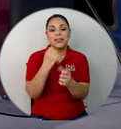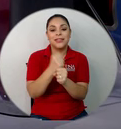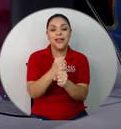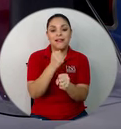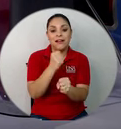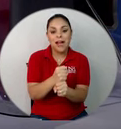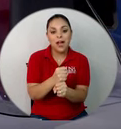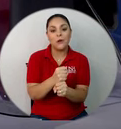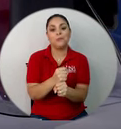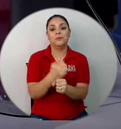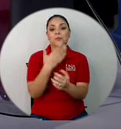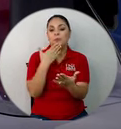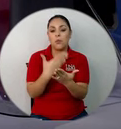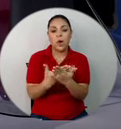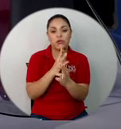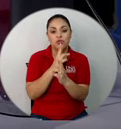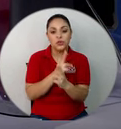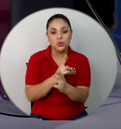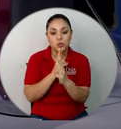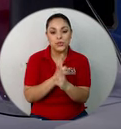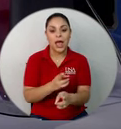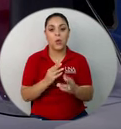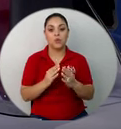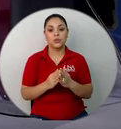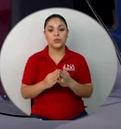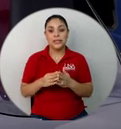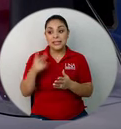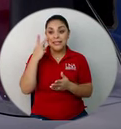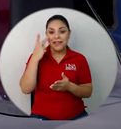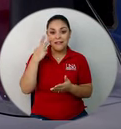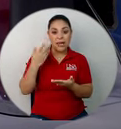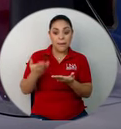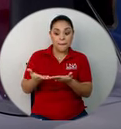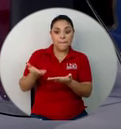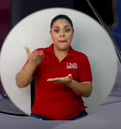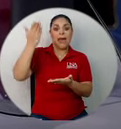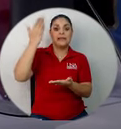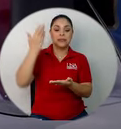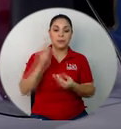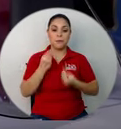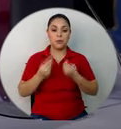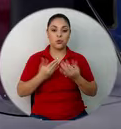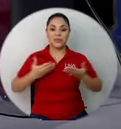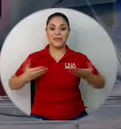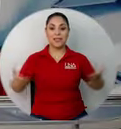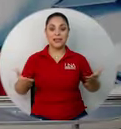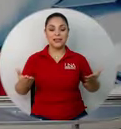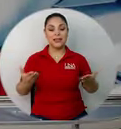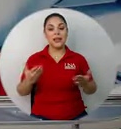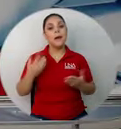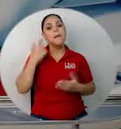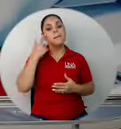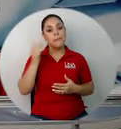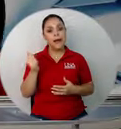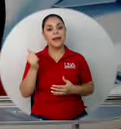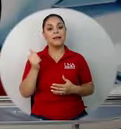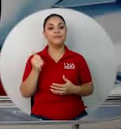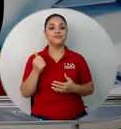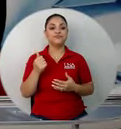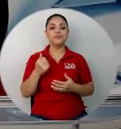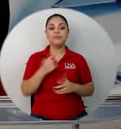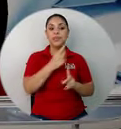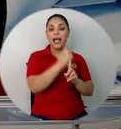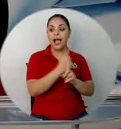buenos resultados, a través de un incremento en los índices, en este caso de productividad, en función de cómo a